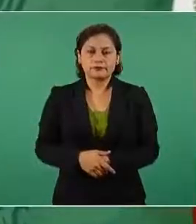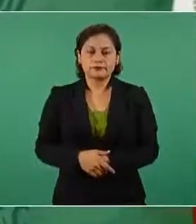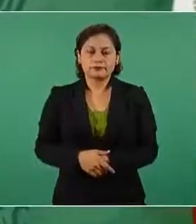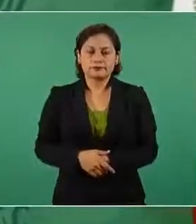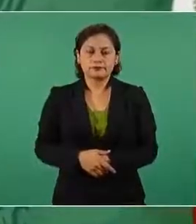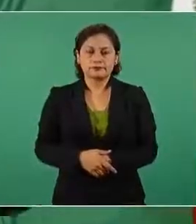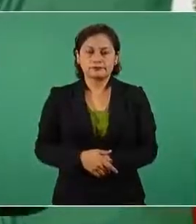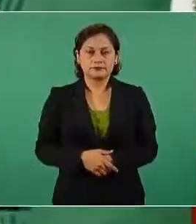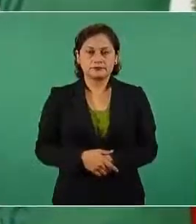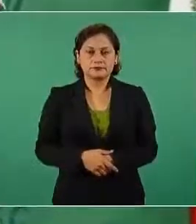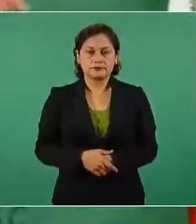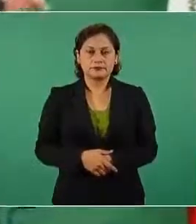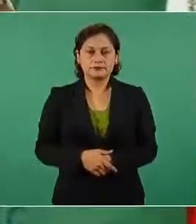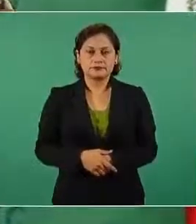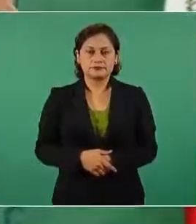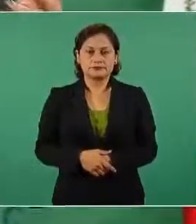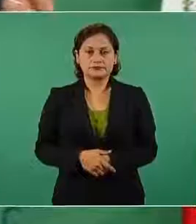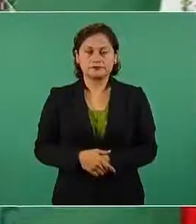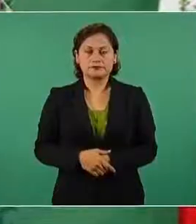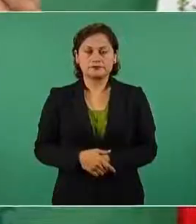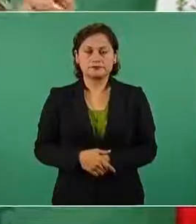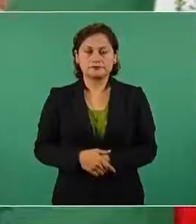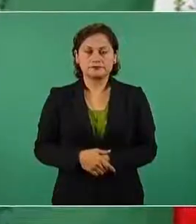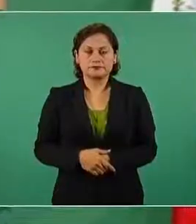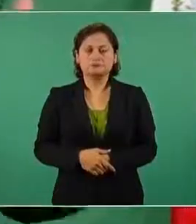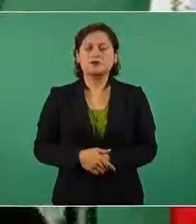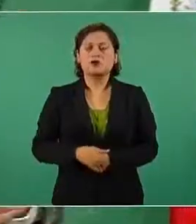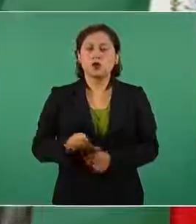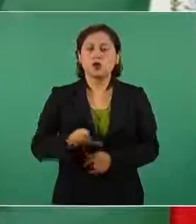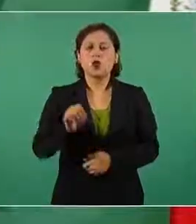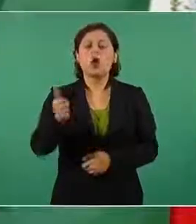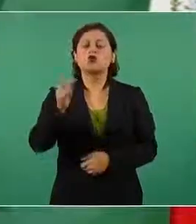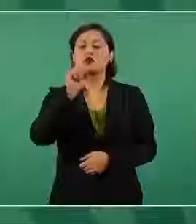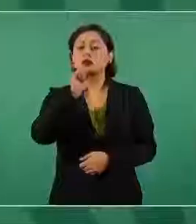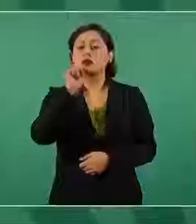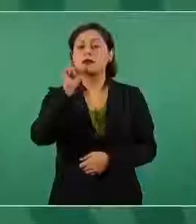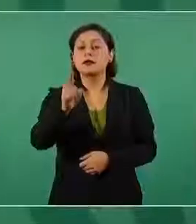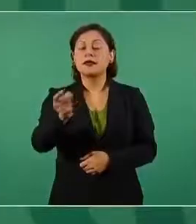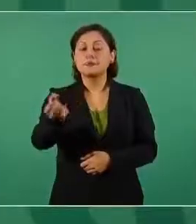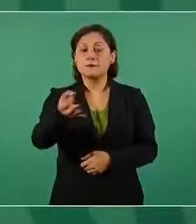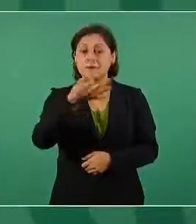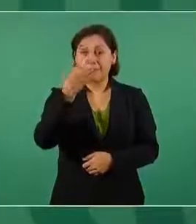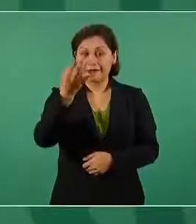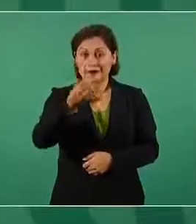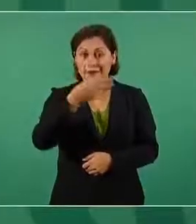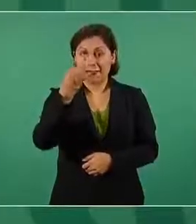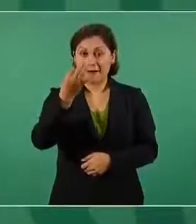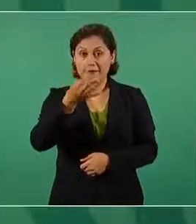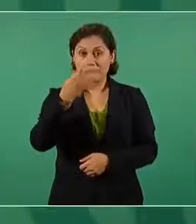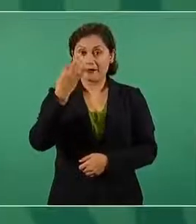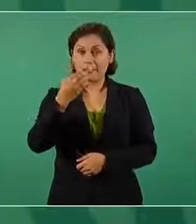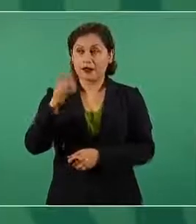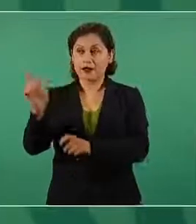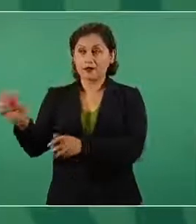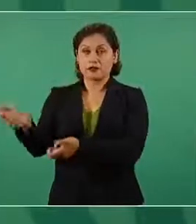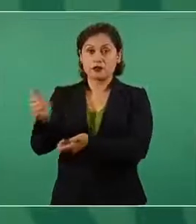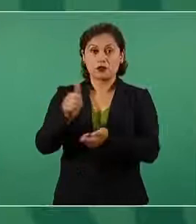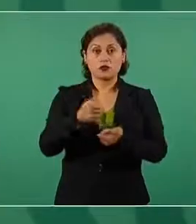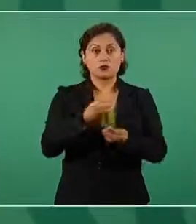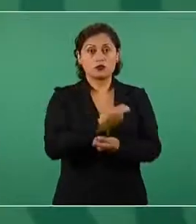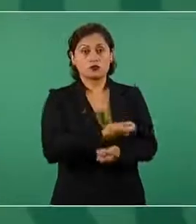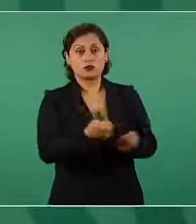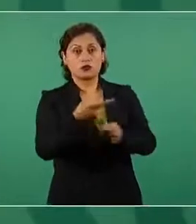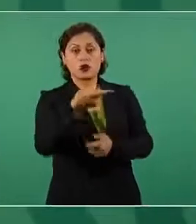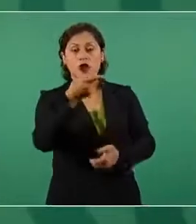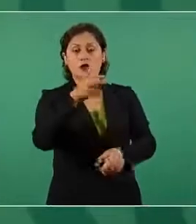paquete de claves de medicamentos que requerimos para centros de salud, para